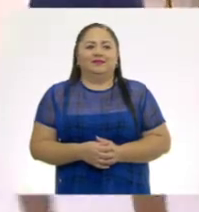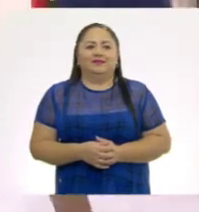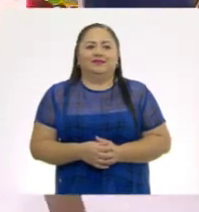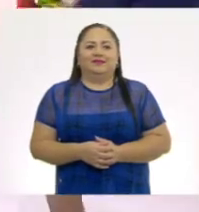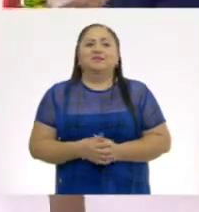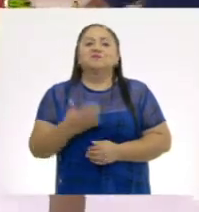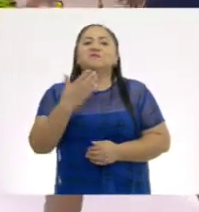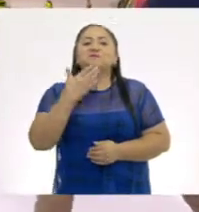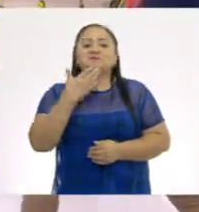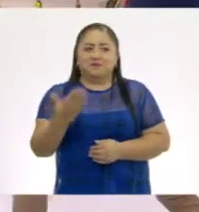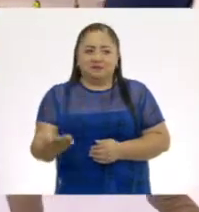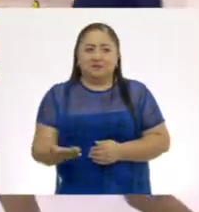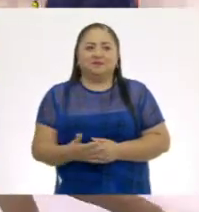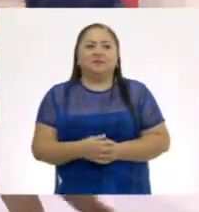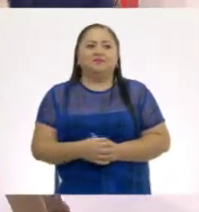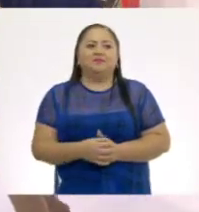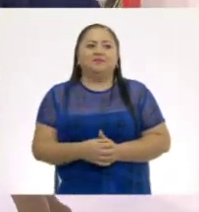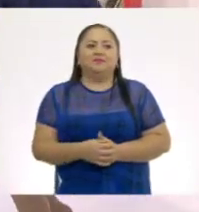Muy bien.